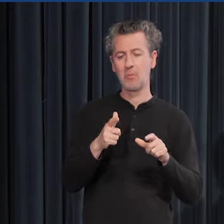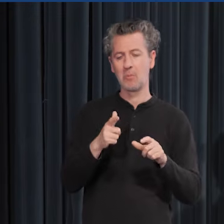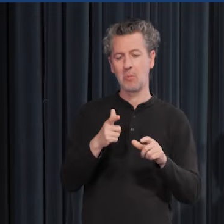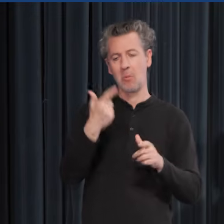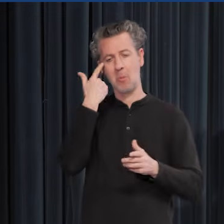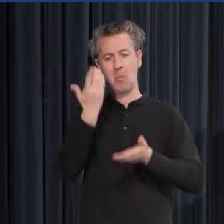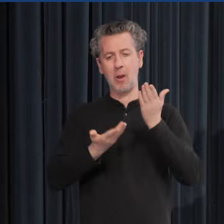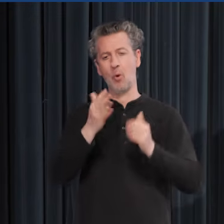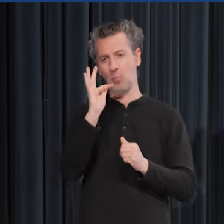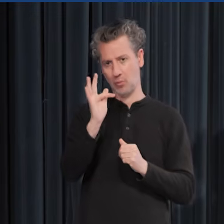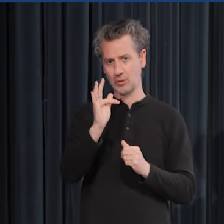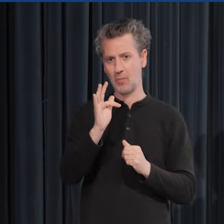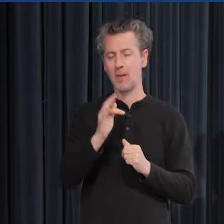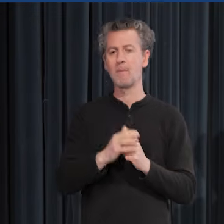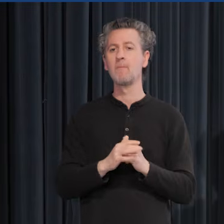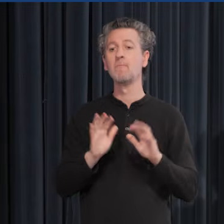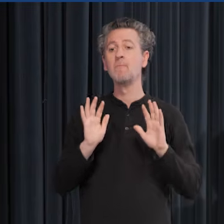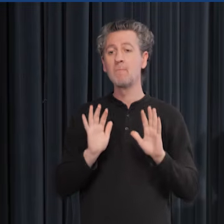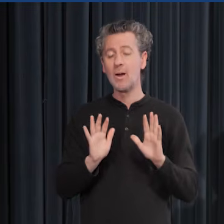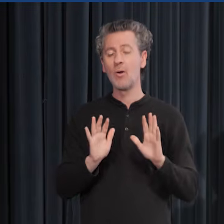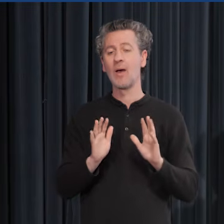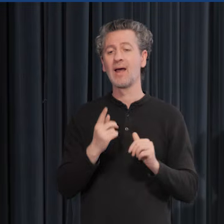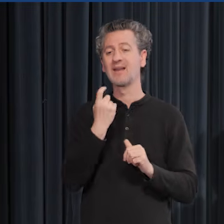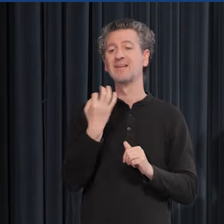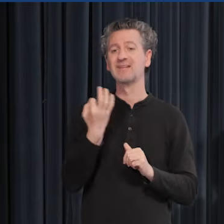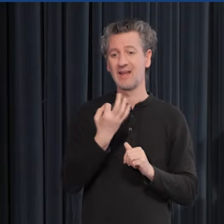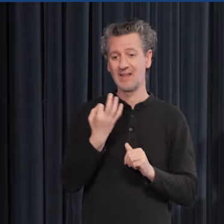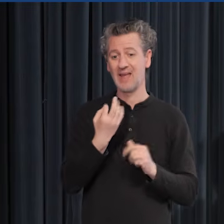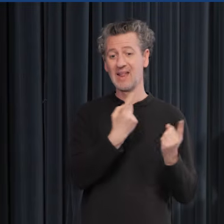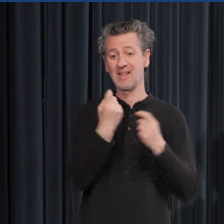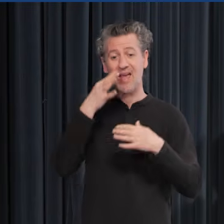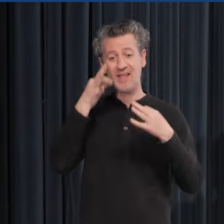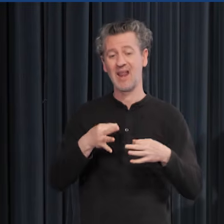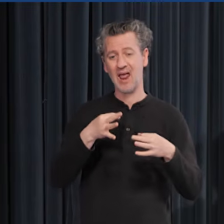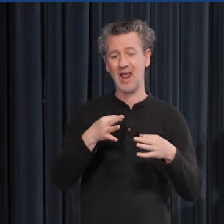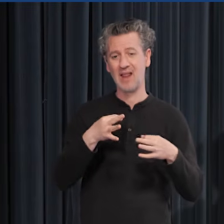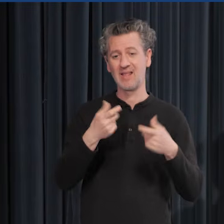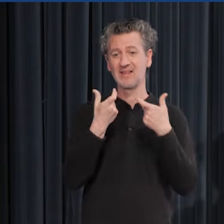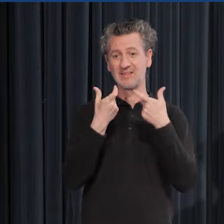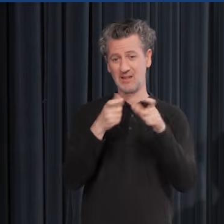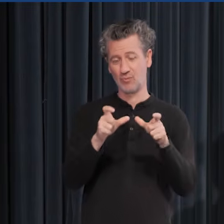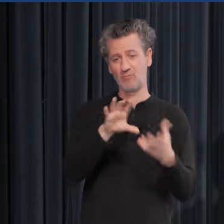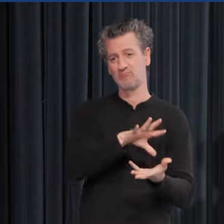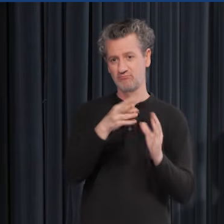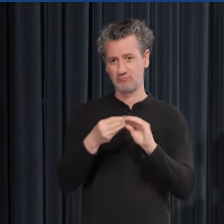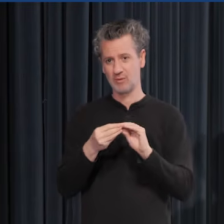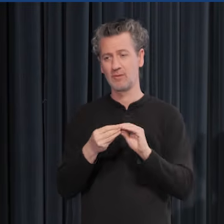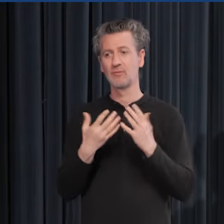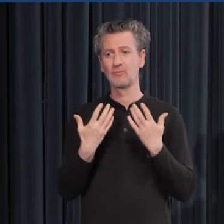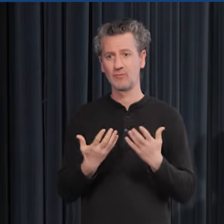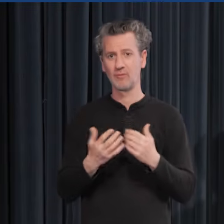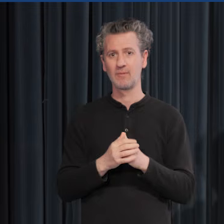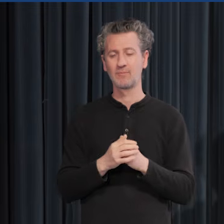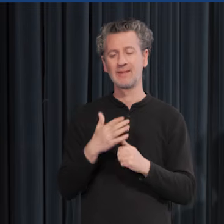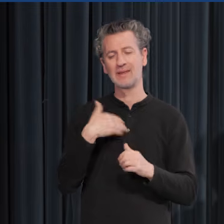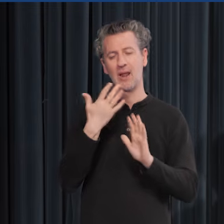positiva, pero se deben adaptar a lo que son las necesidades reales del sector. Entonces, aquí es donde me